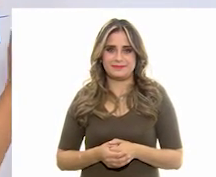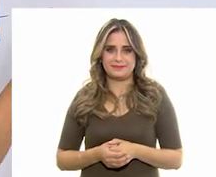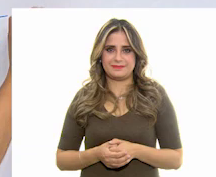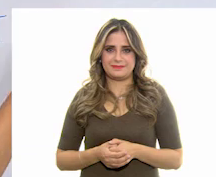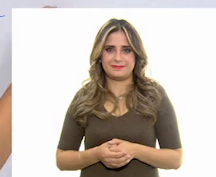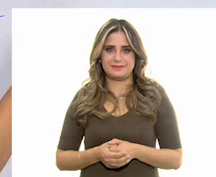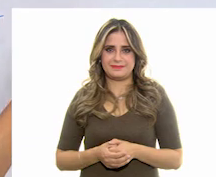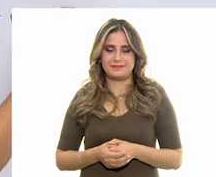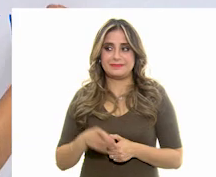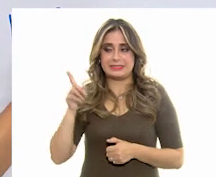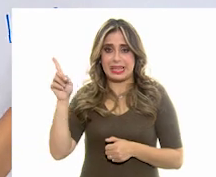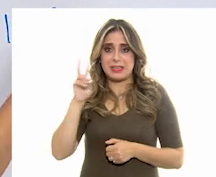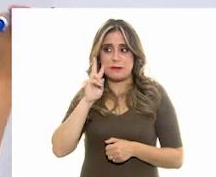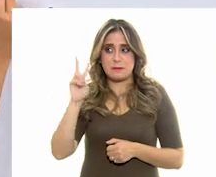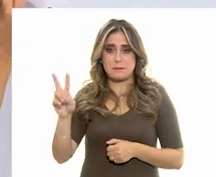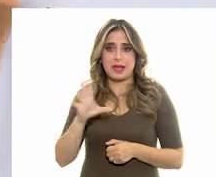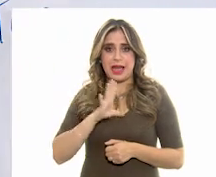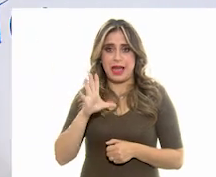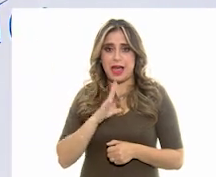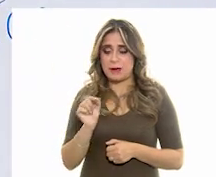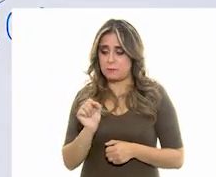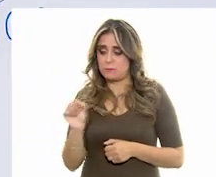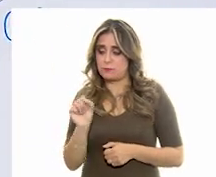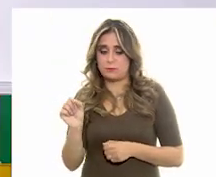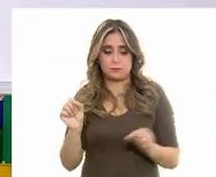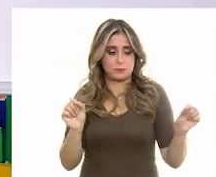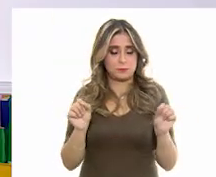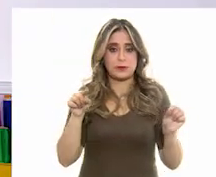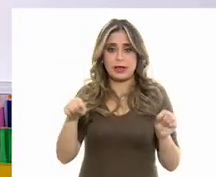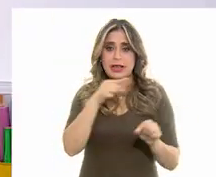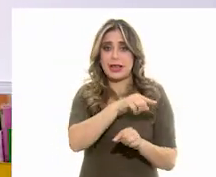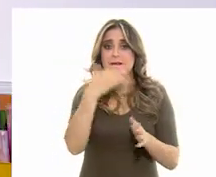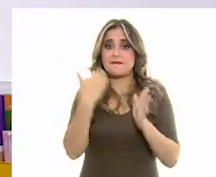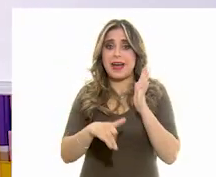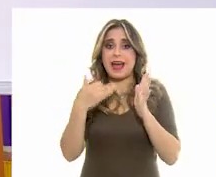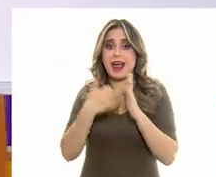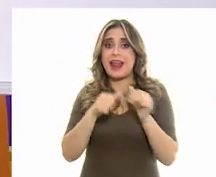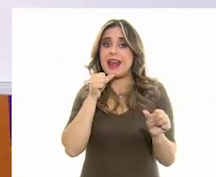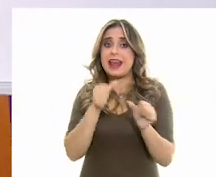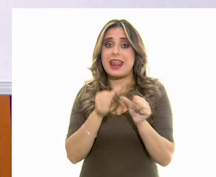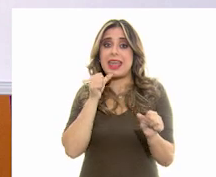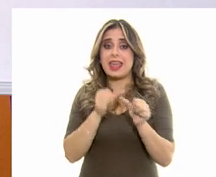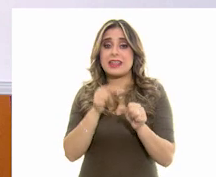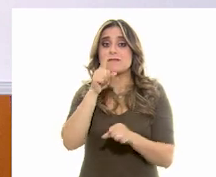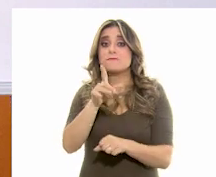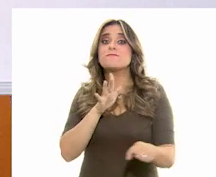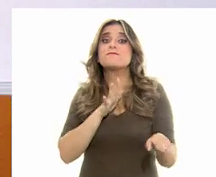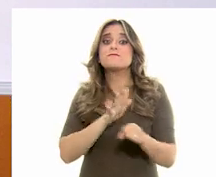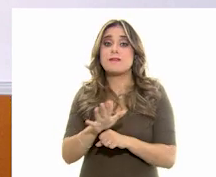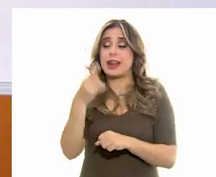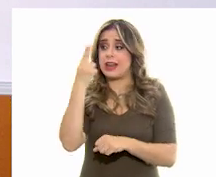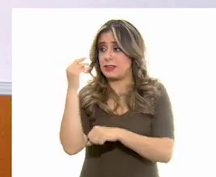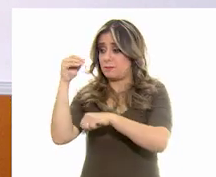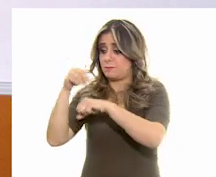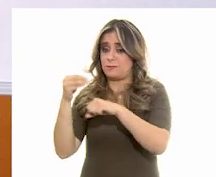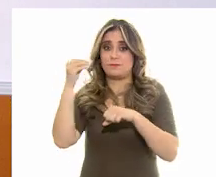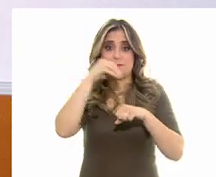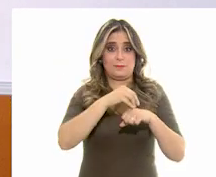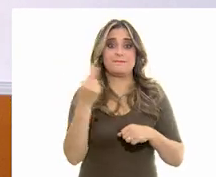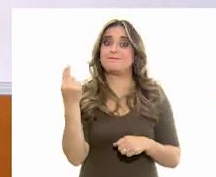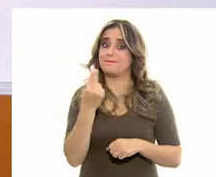Ay, ahí nos está poniendo el espacio. Así es, lo que hace rato te decía, en una sílaba